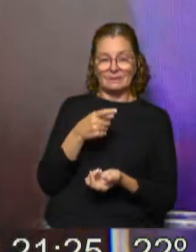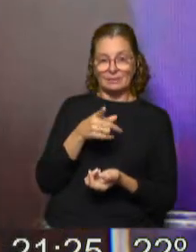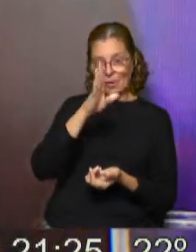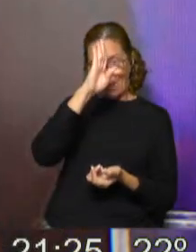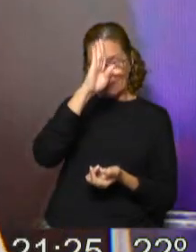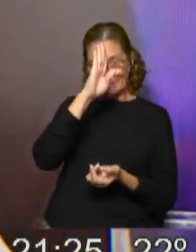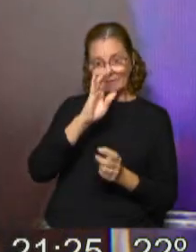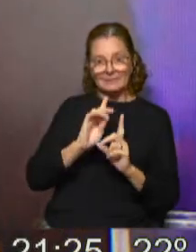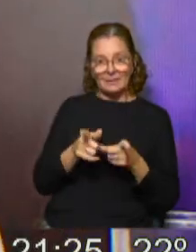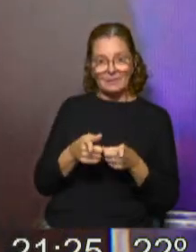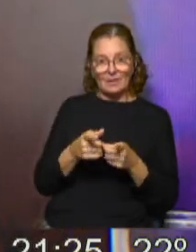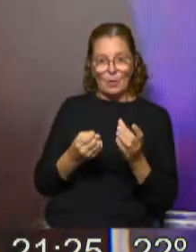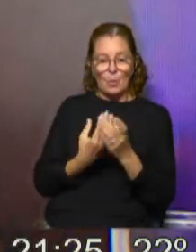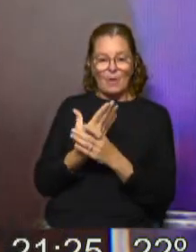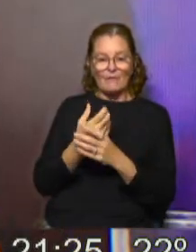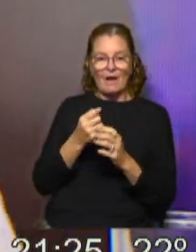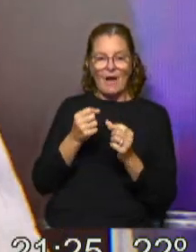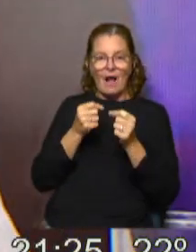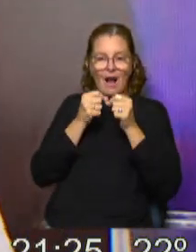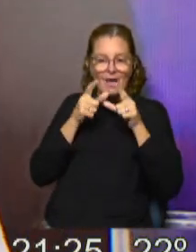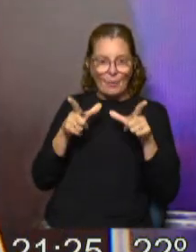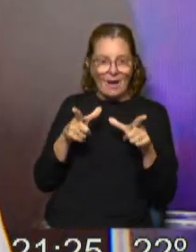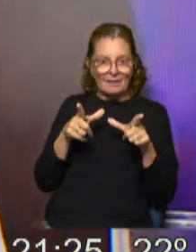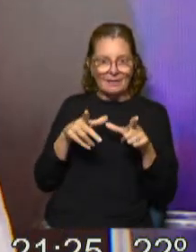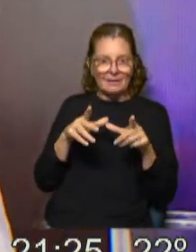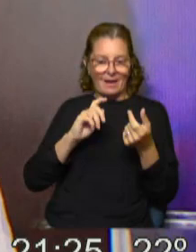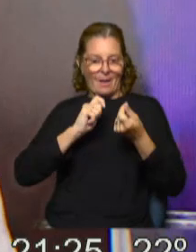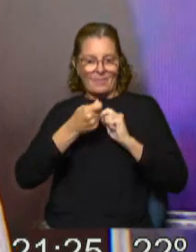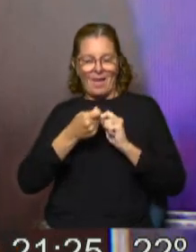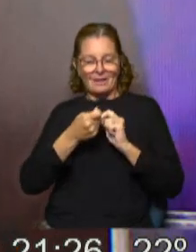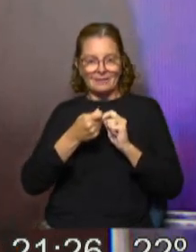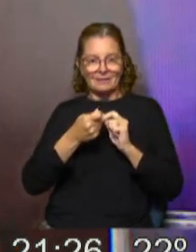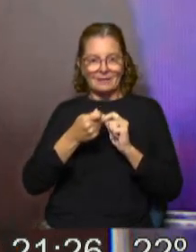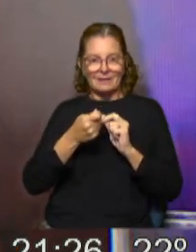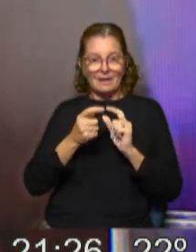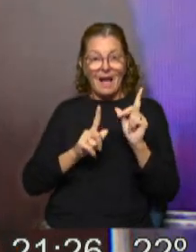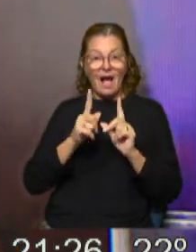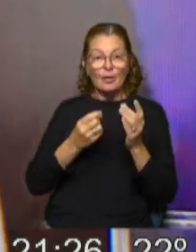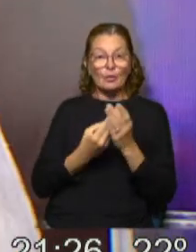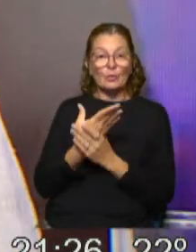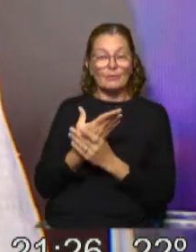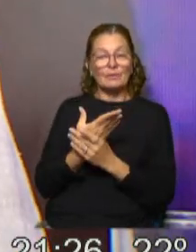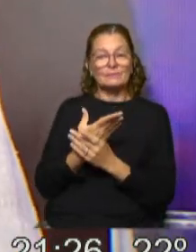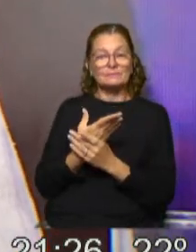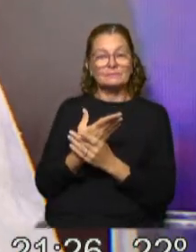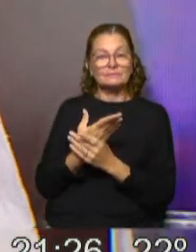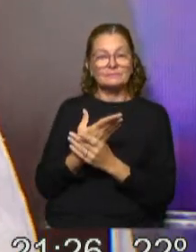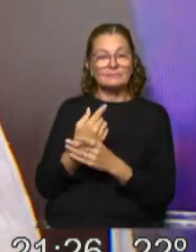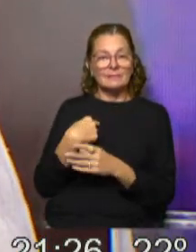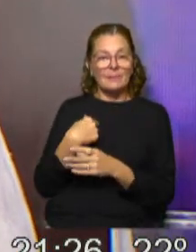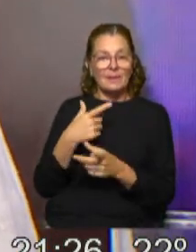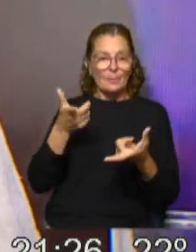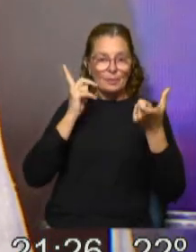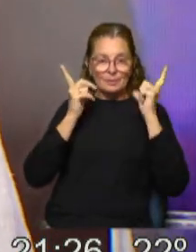aprender también un nuevo lenguaje y adaptarse y crear una cosa nueva. A mí me